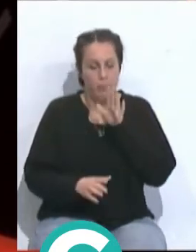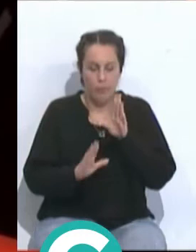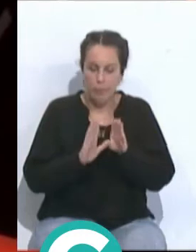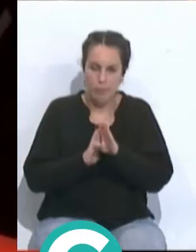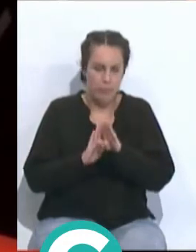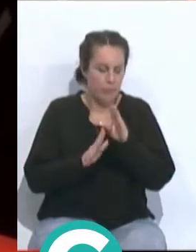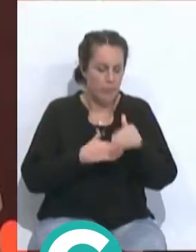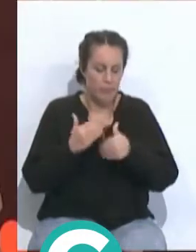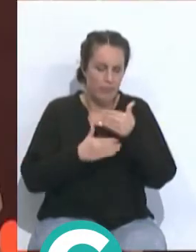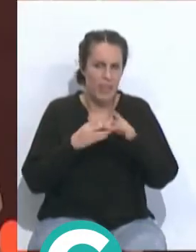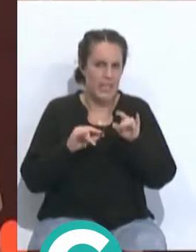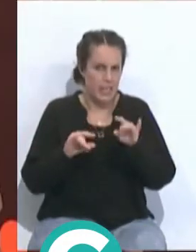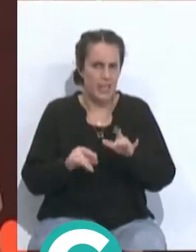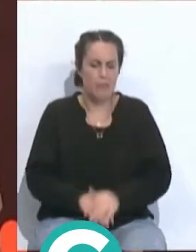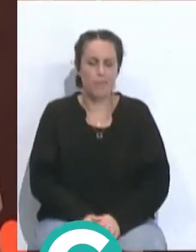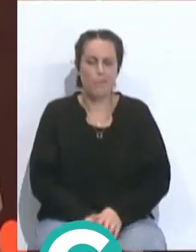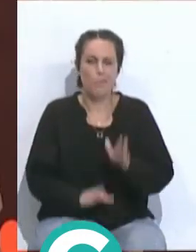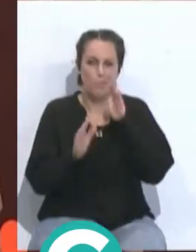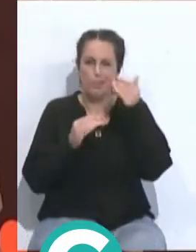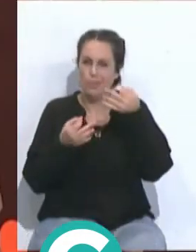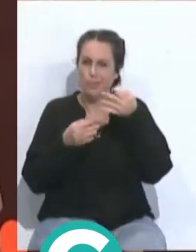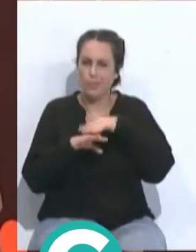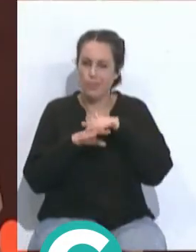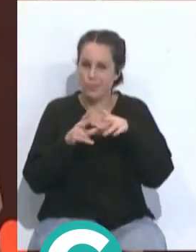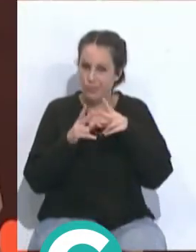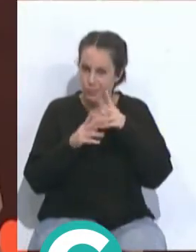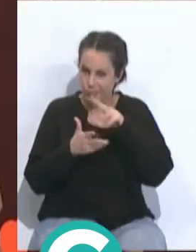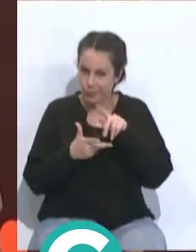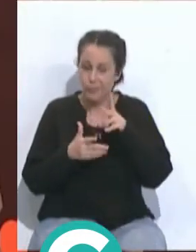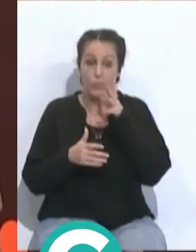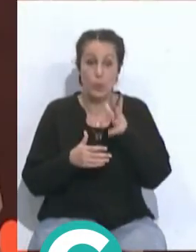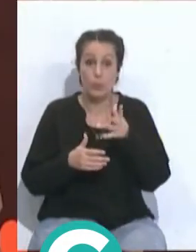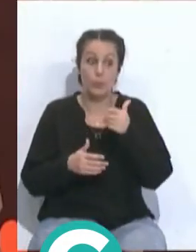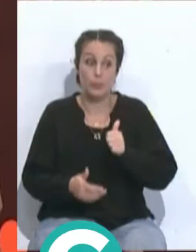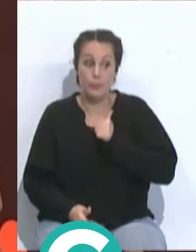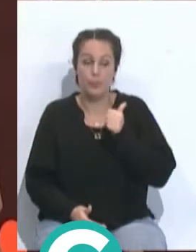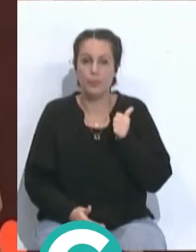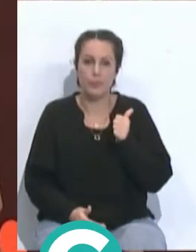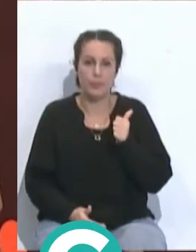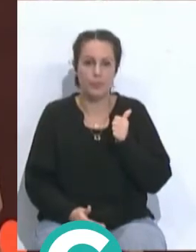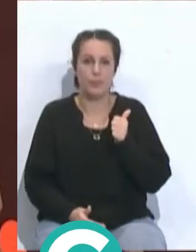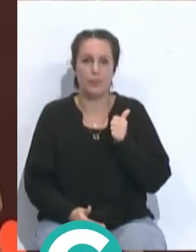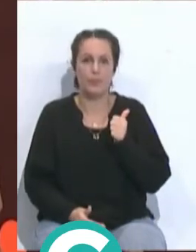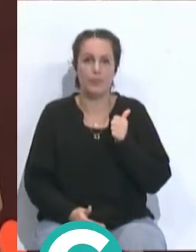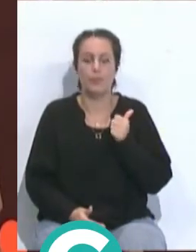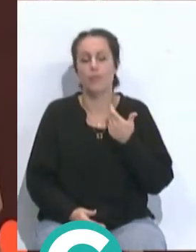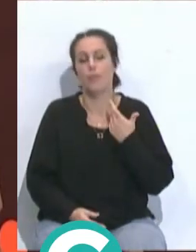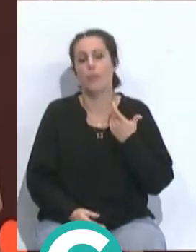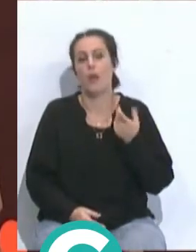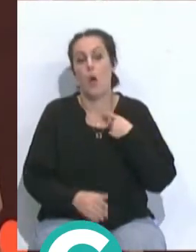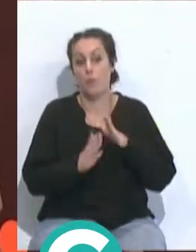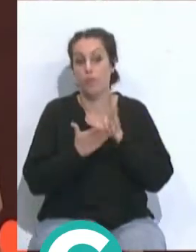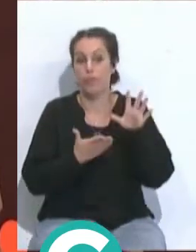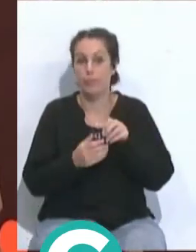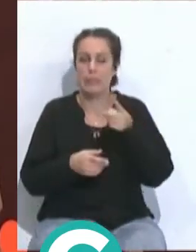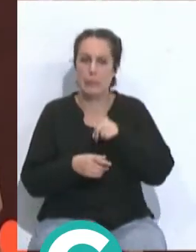seguimos adelante, sí. Bueno, pues muy atento como siempre a redes sociales, noticias, porque bueno, pues la oportunidad de no solo adquirir el libro,